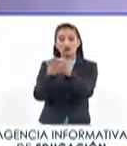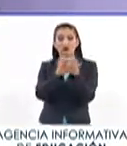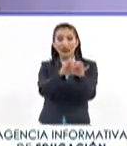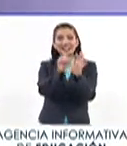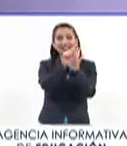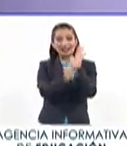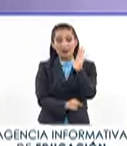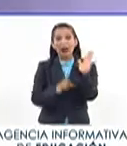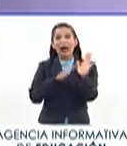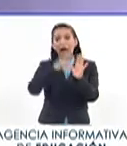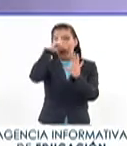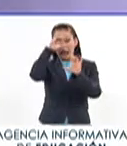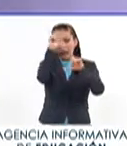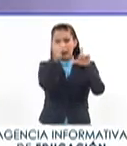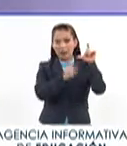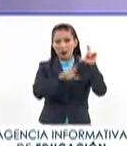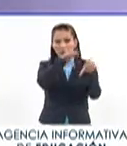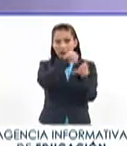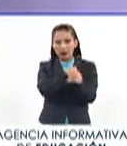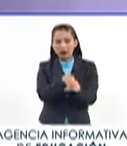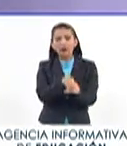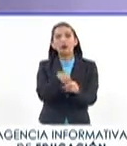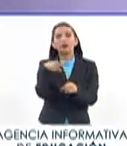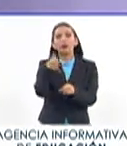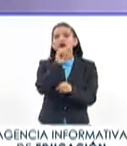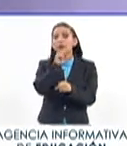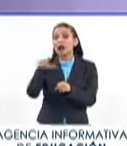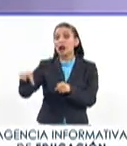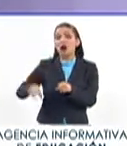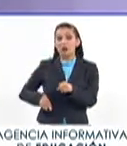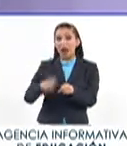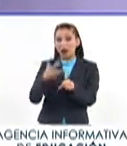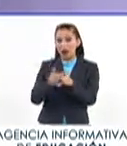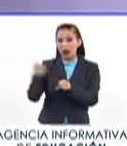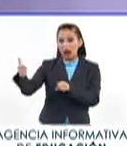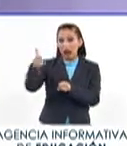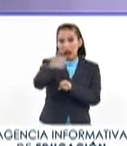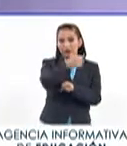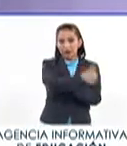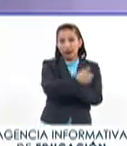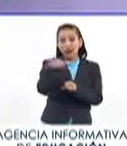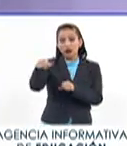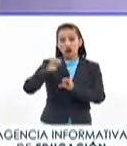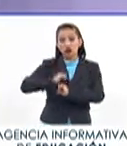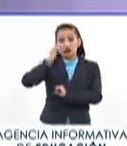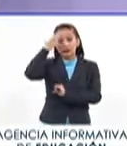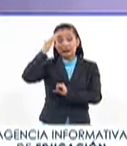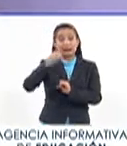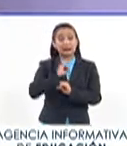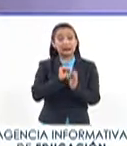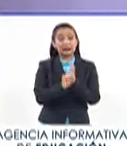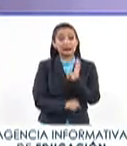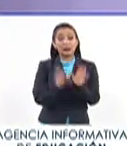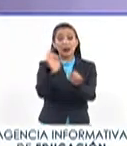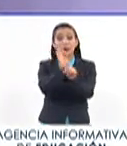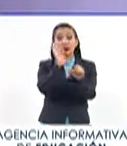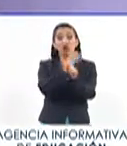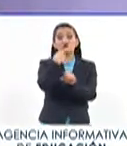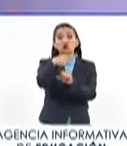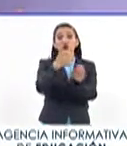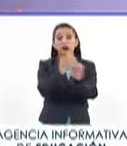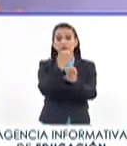sistema existe a nivel nacional, pero también los gobernadores presiden el sistema de protección